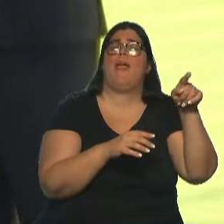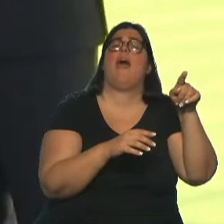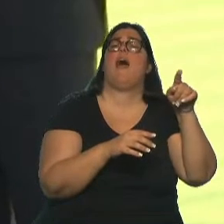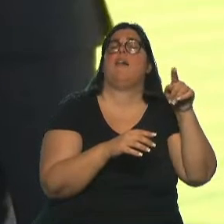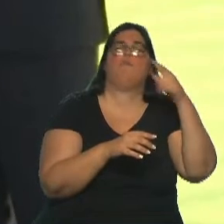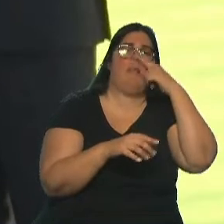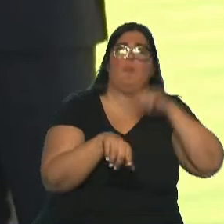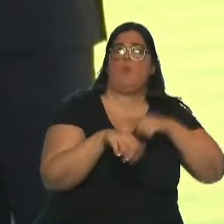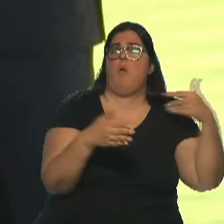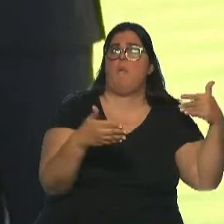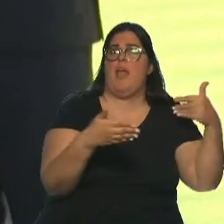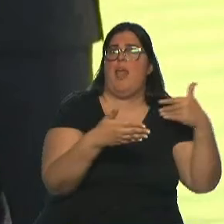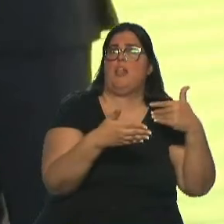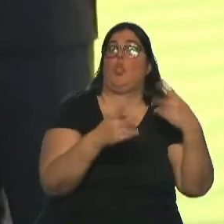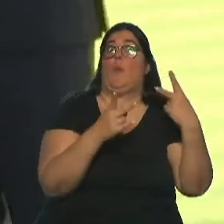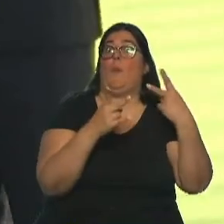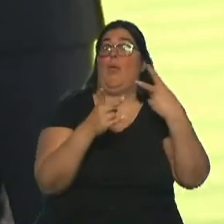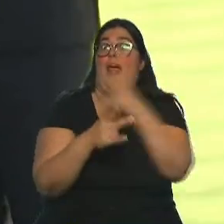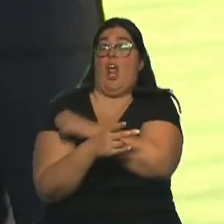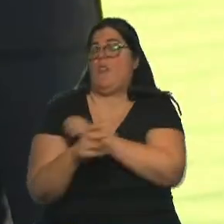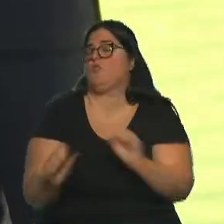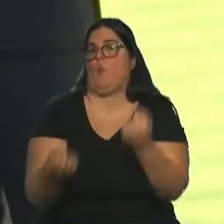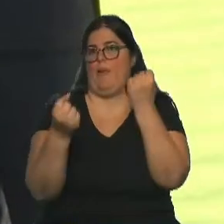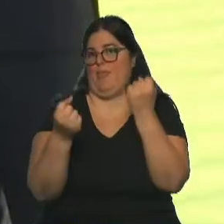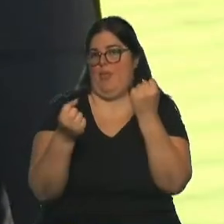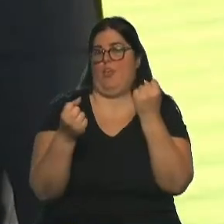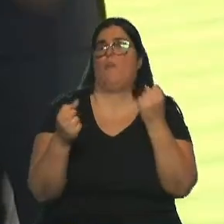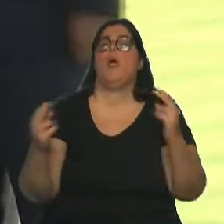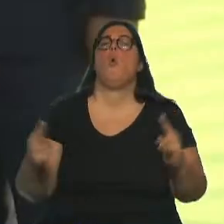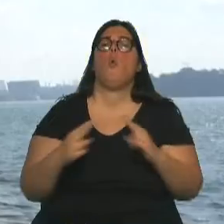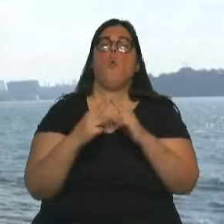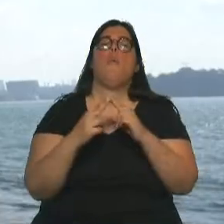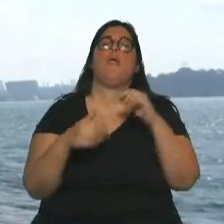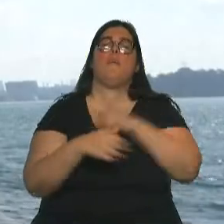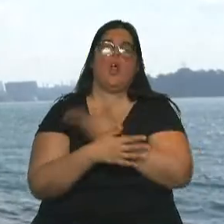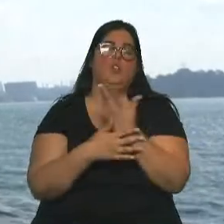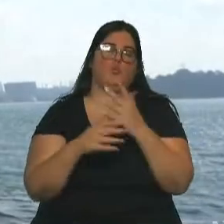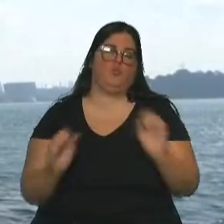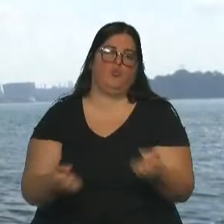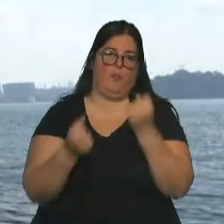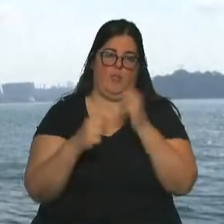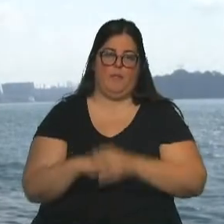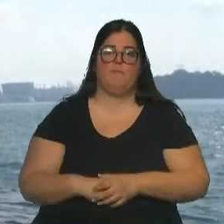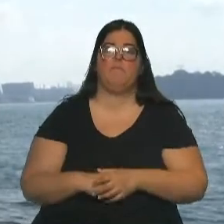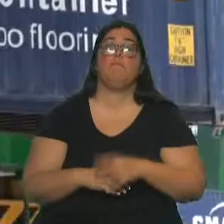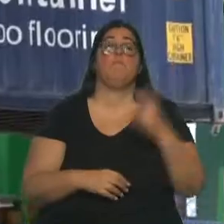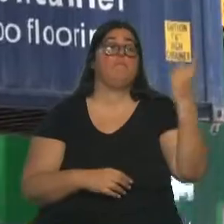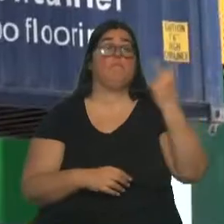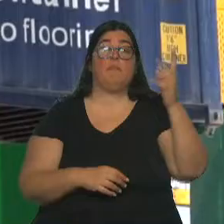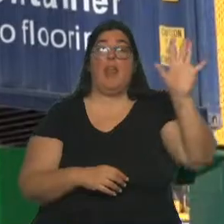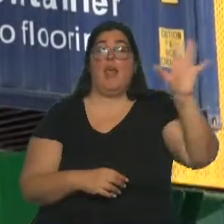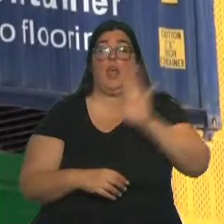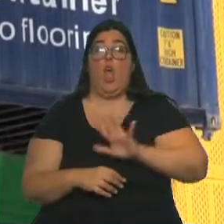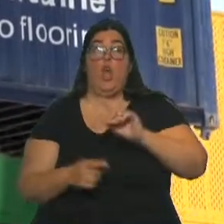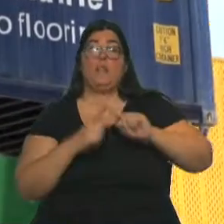último momento su viaje a Río de Janeiro para participar de la cumbre del Mercosur. El comercio bilateral entre ambas regiones, aún